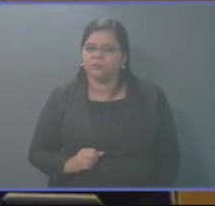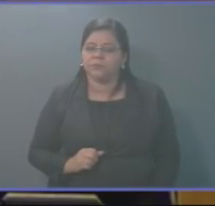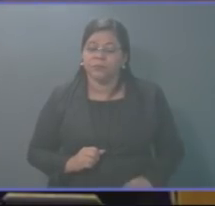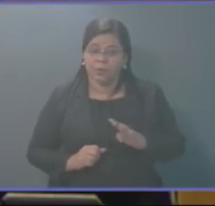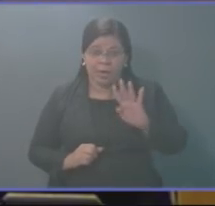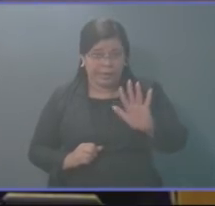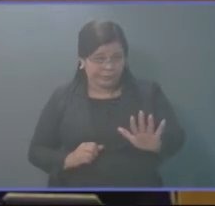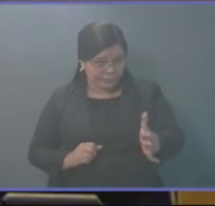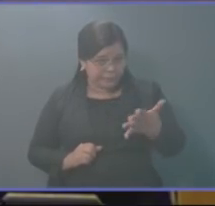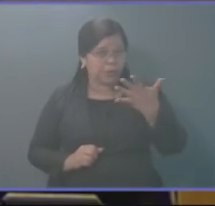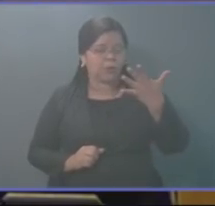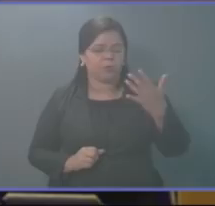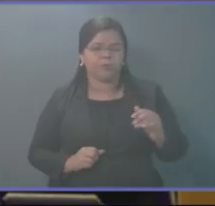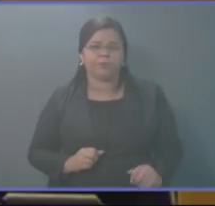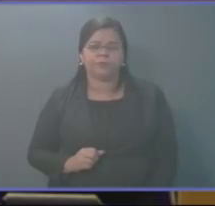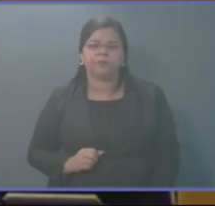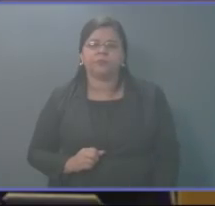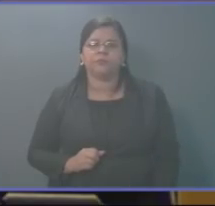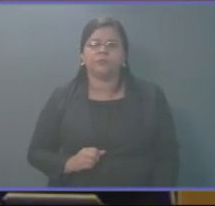5.